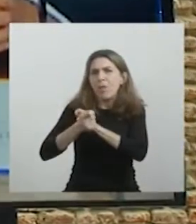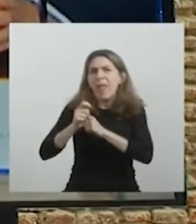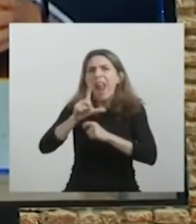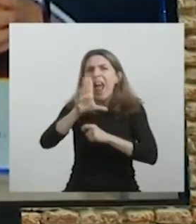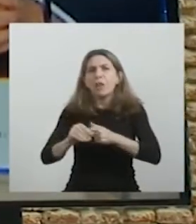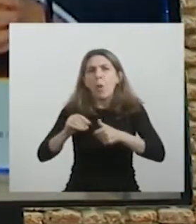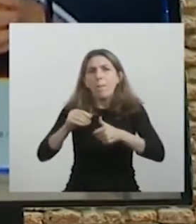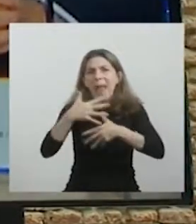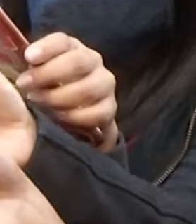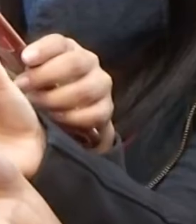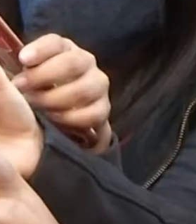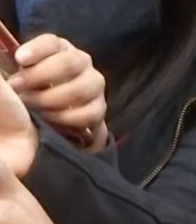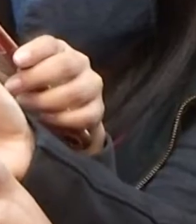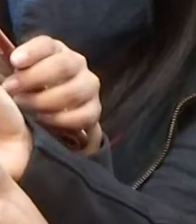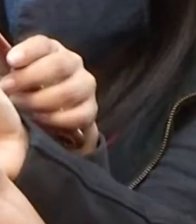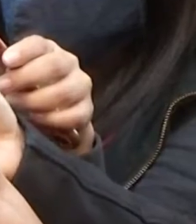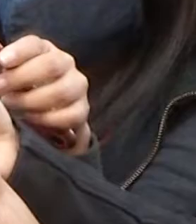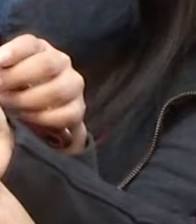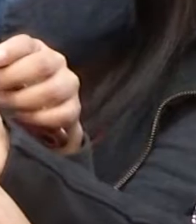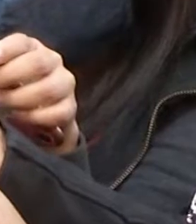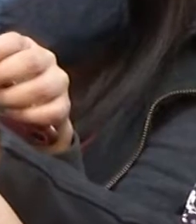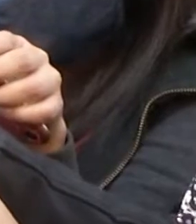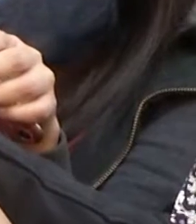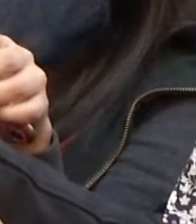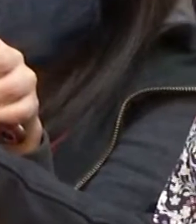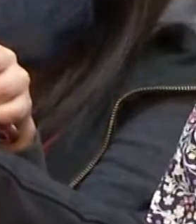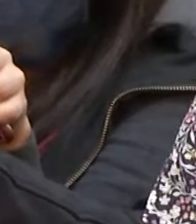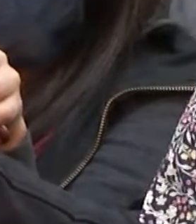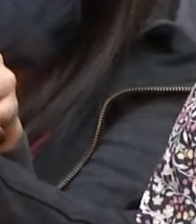que nosotros quedarnos atados. Y eso es lo que estamos pidiendo.